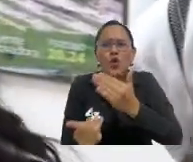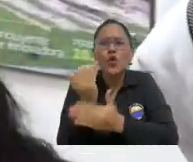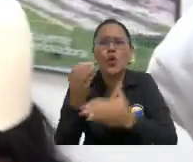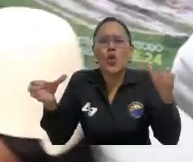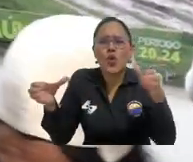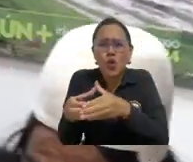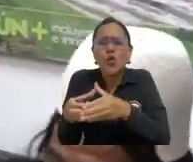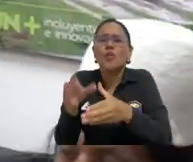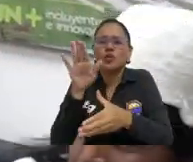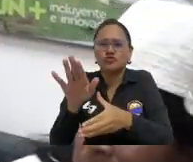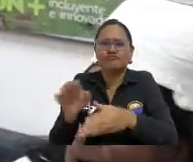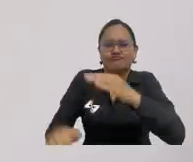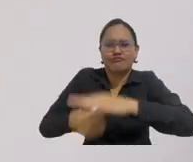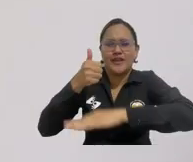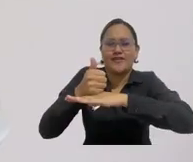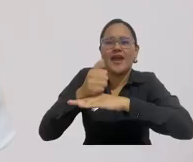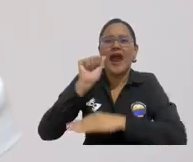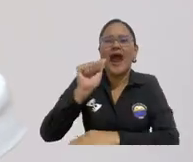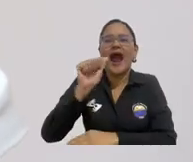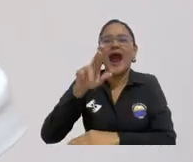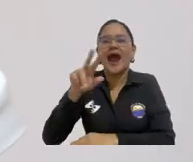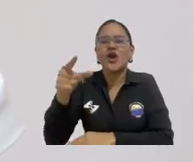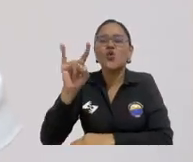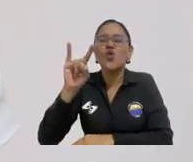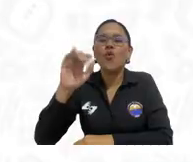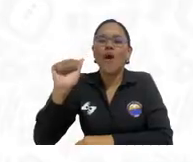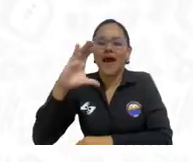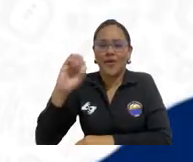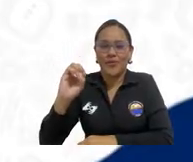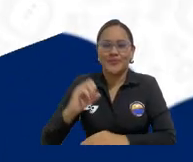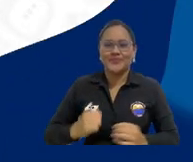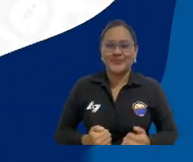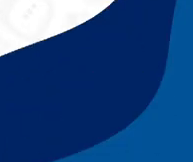que continuarán su avance con el nuevo Cabildo gobernador